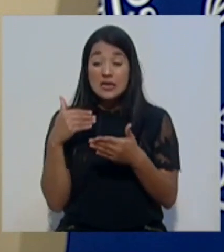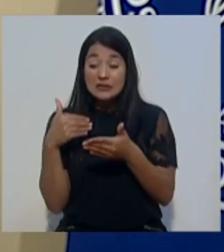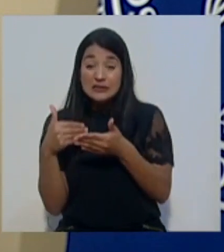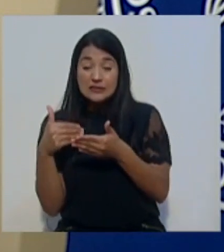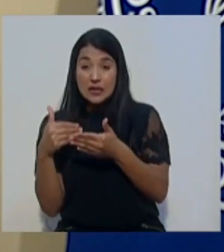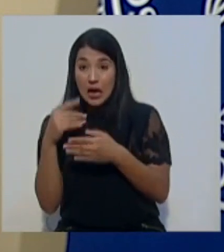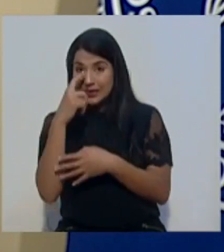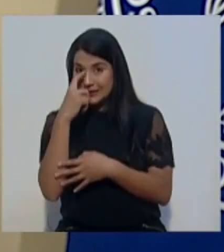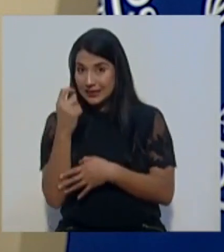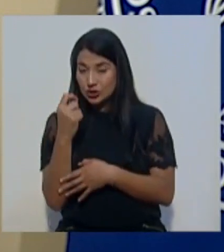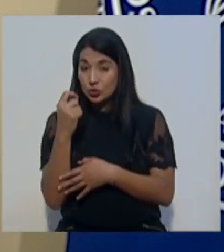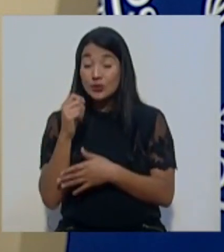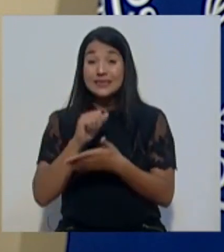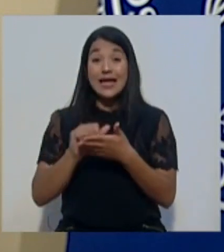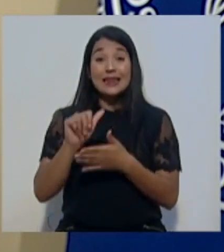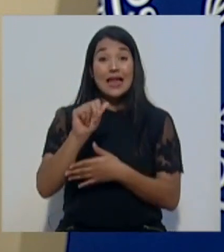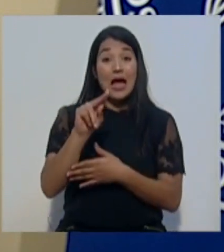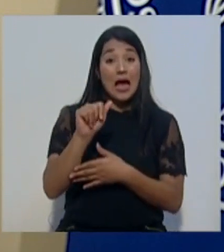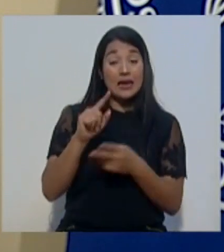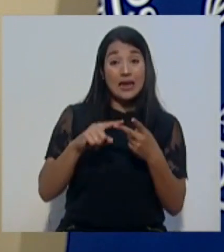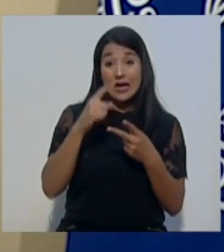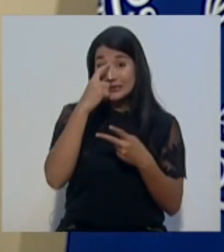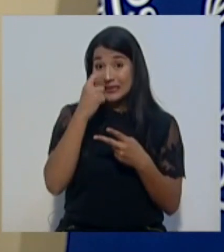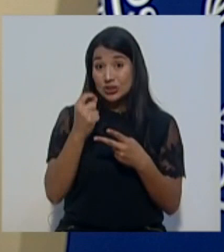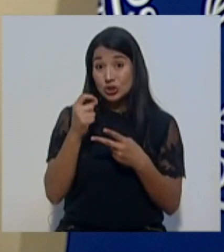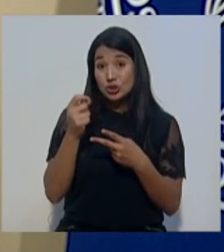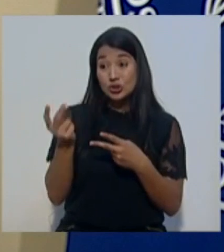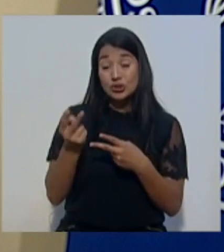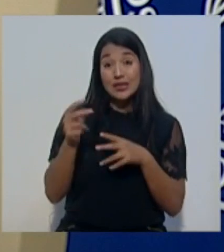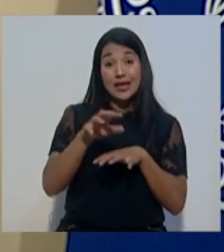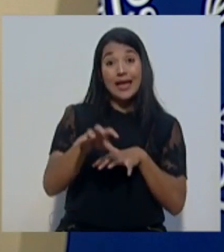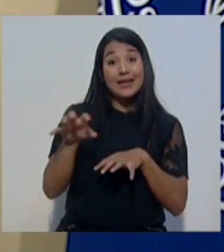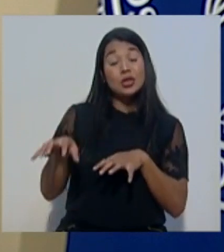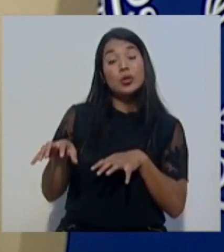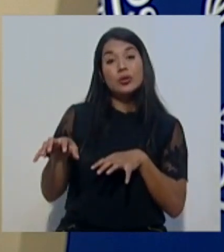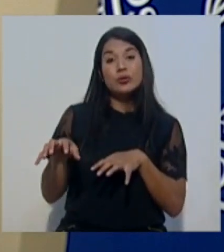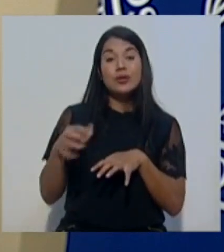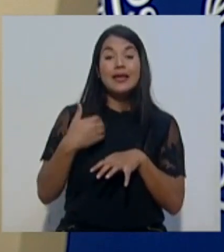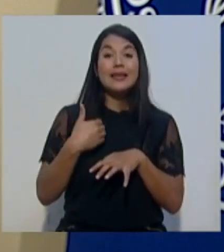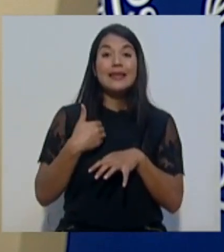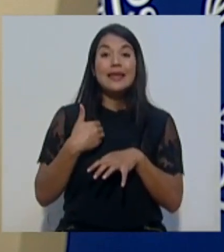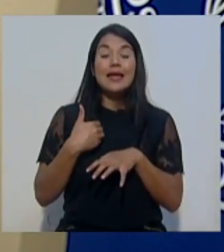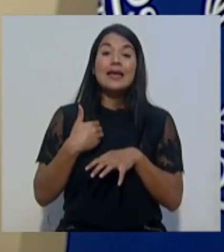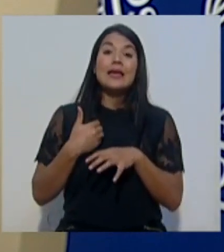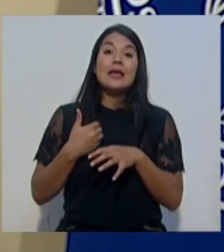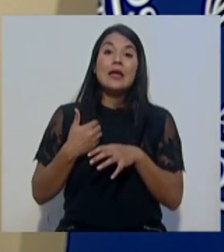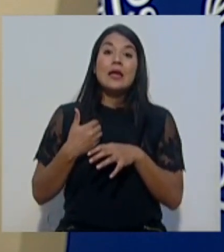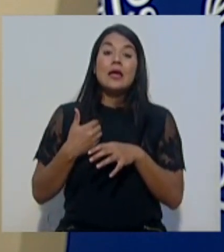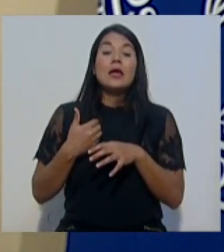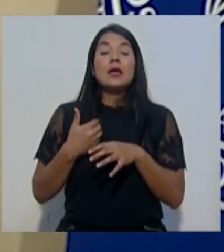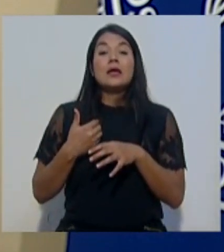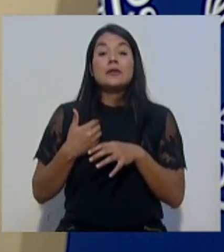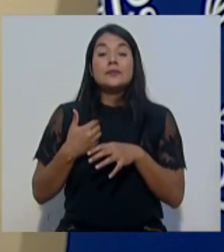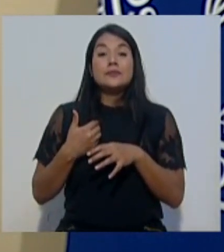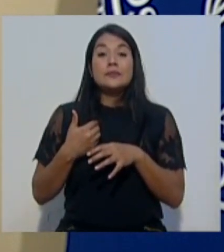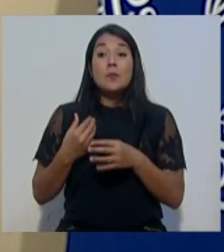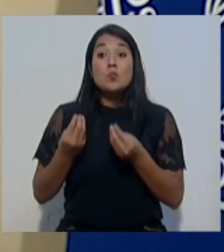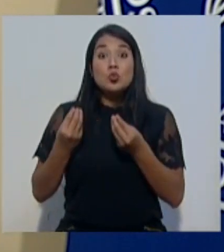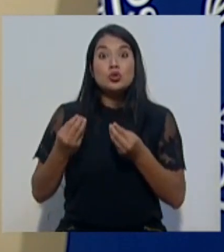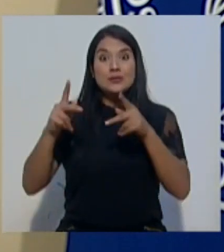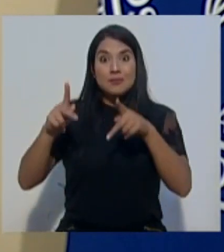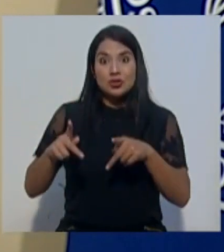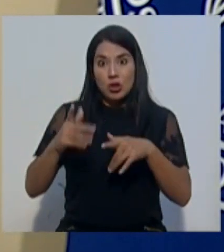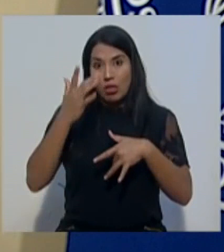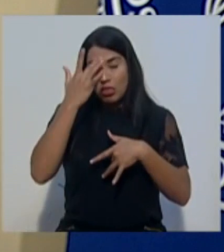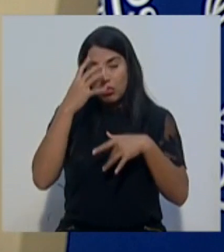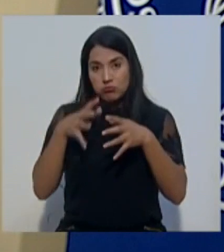Escazú. Santana y Escazú son de los cantones de mayor incidencia de casos. De